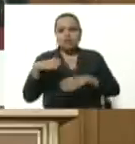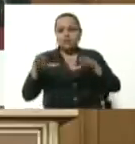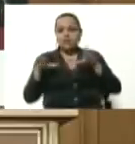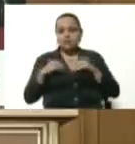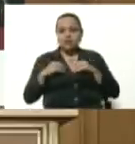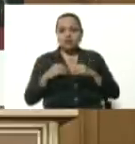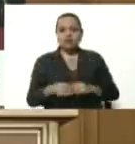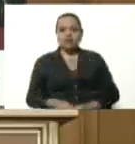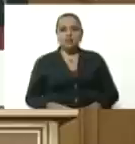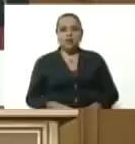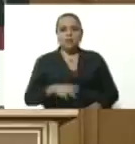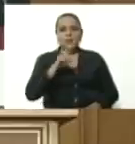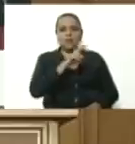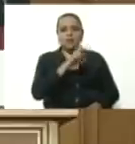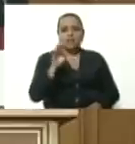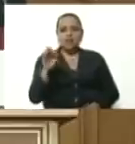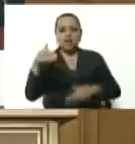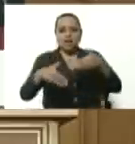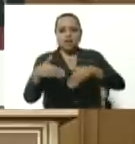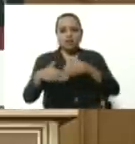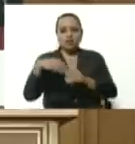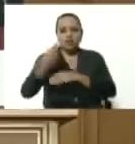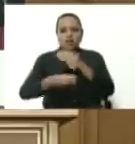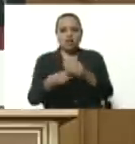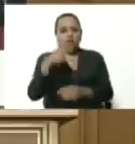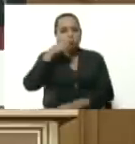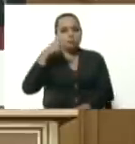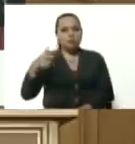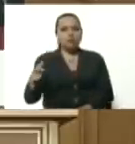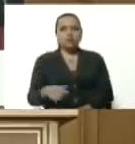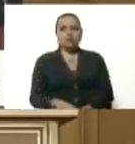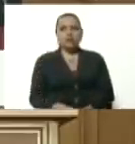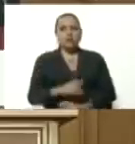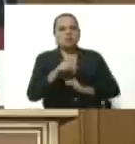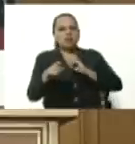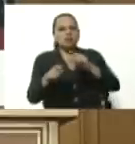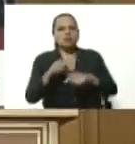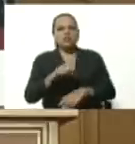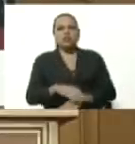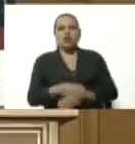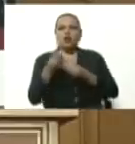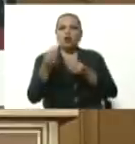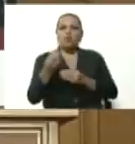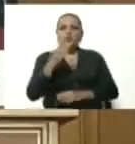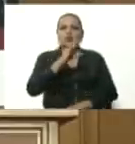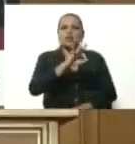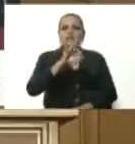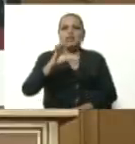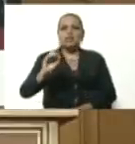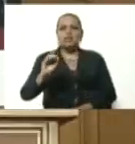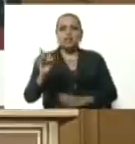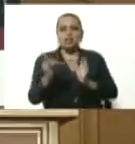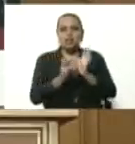las 23 elecciones que ha hecho el pueblo, pregúntense entonces cómo fue que el 30 de abril,